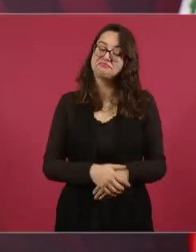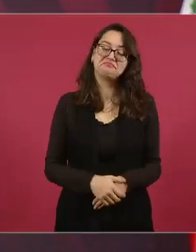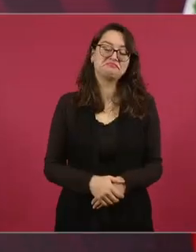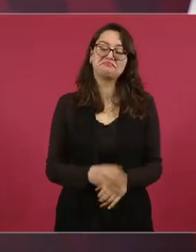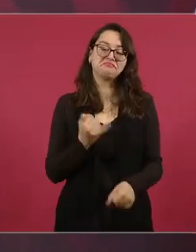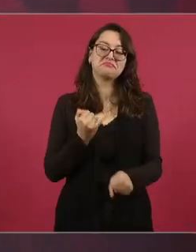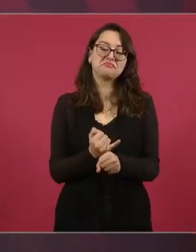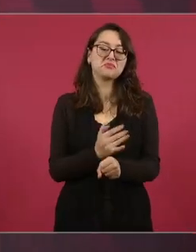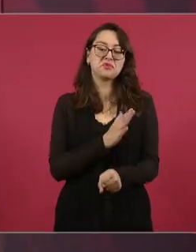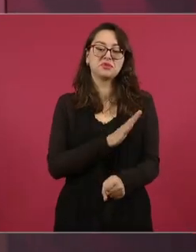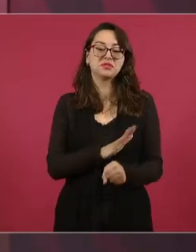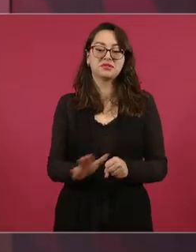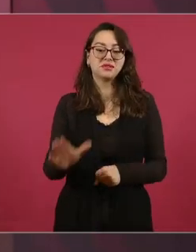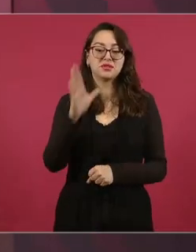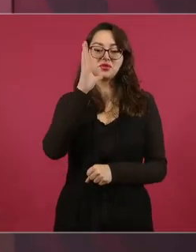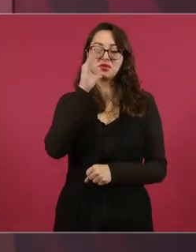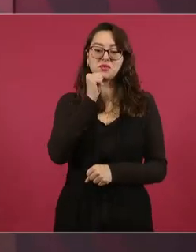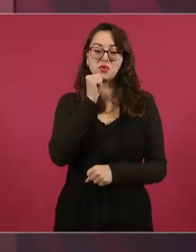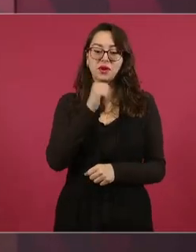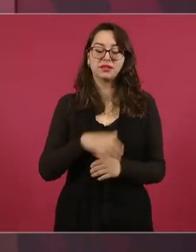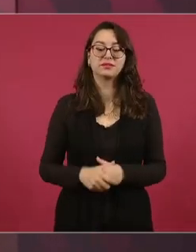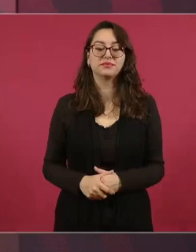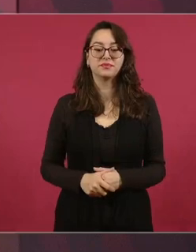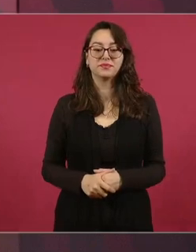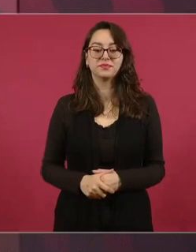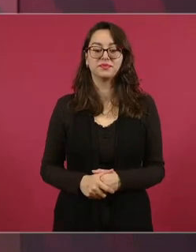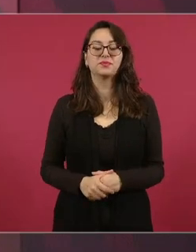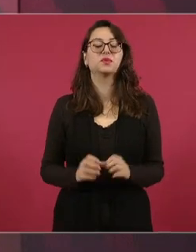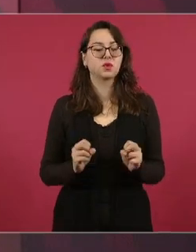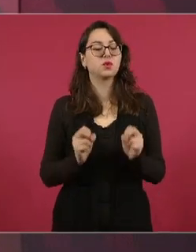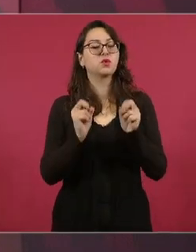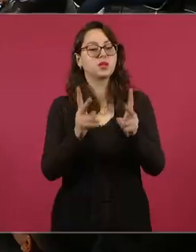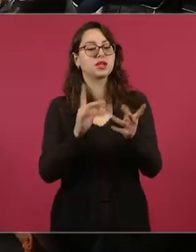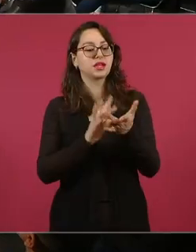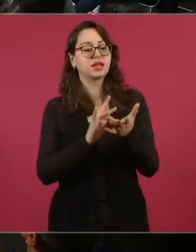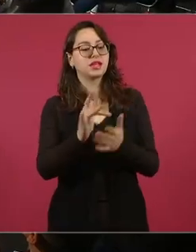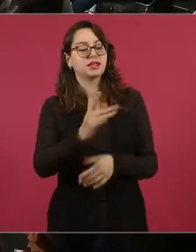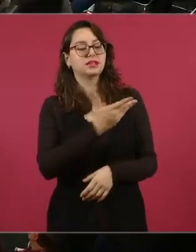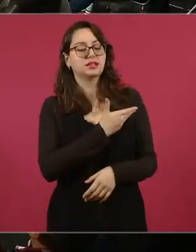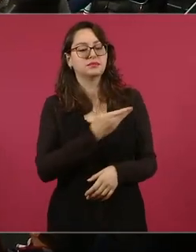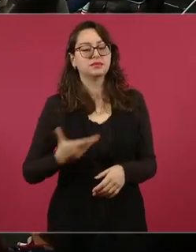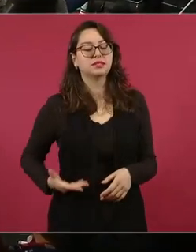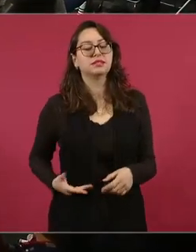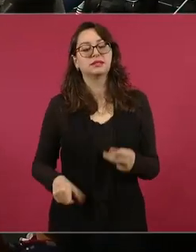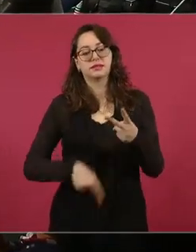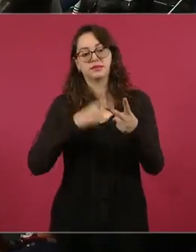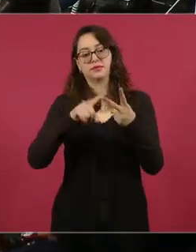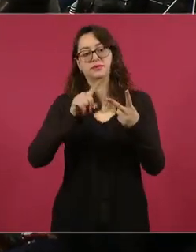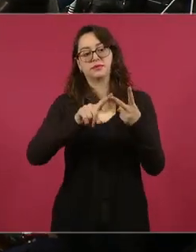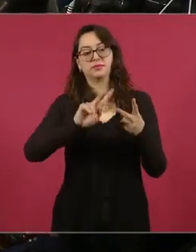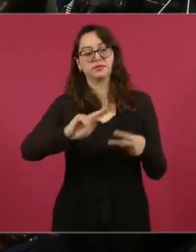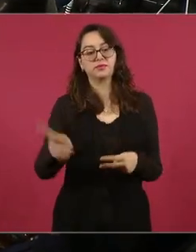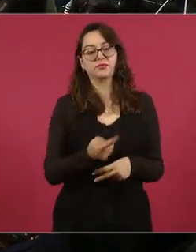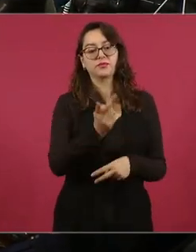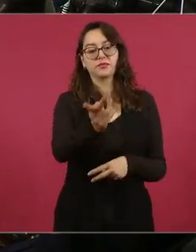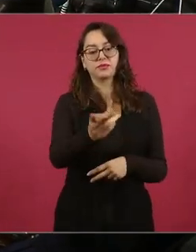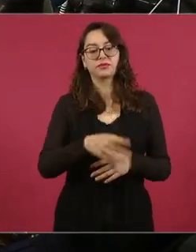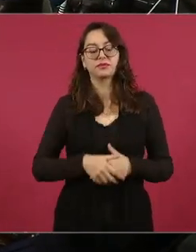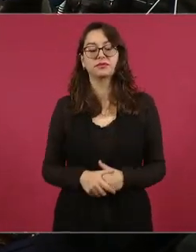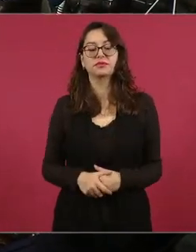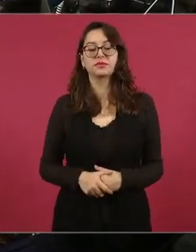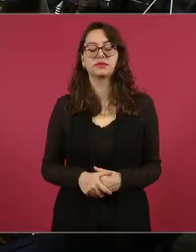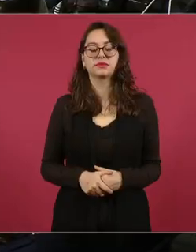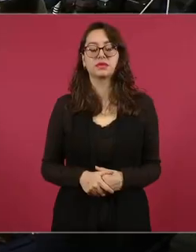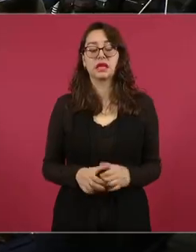no se puede. Ok, gracias, presidente. Segundo, en temas de seguridad, un grupo de hombres con el